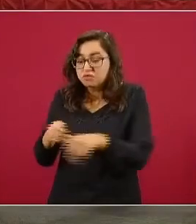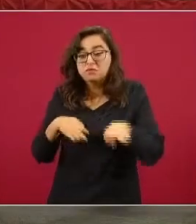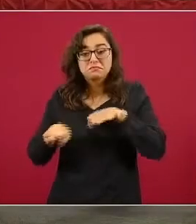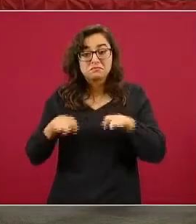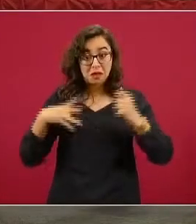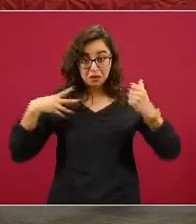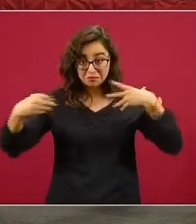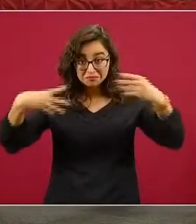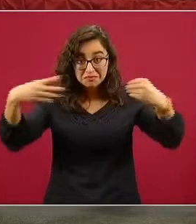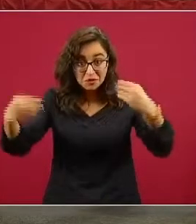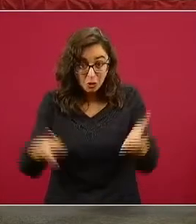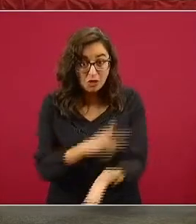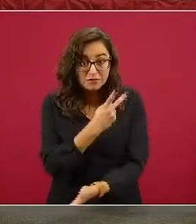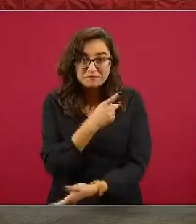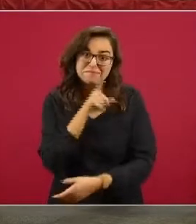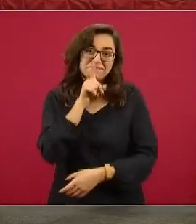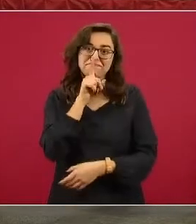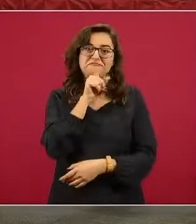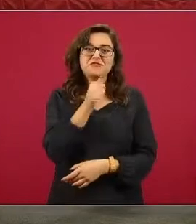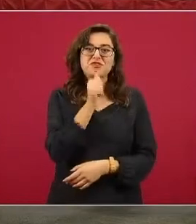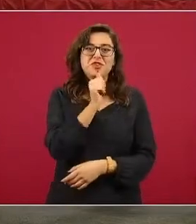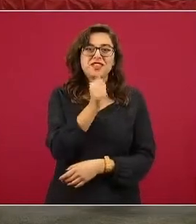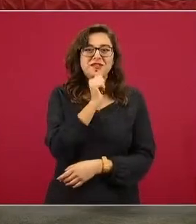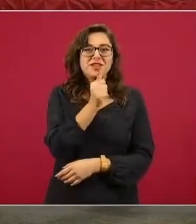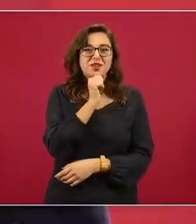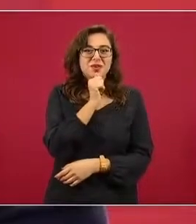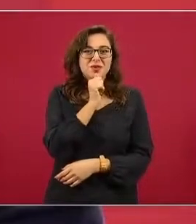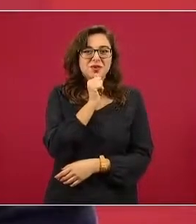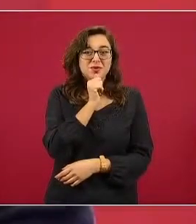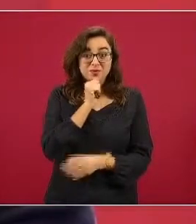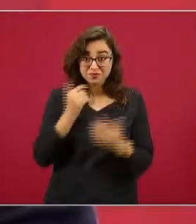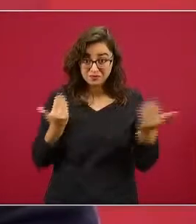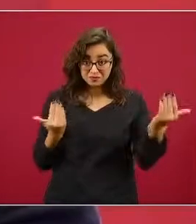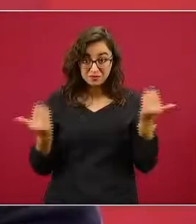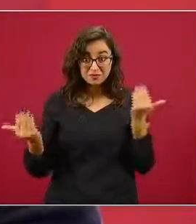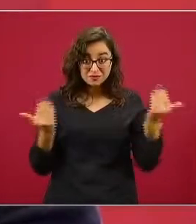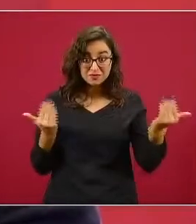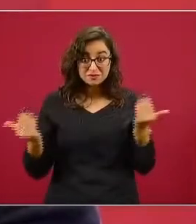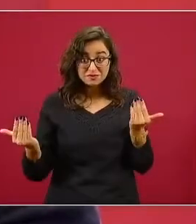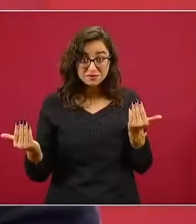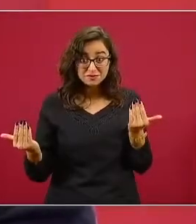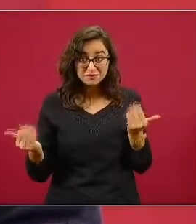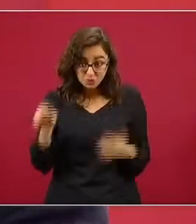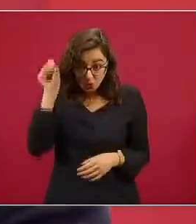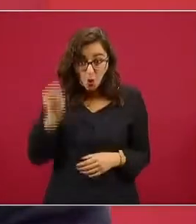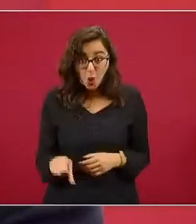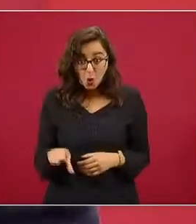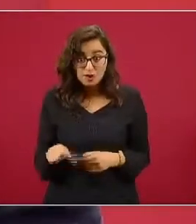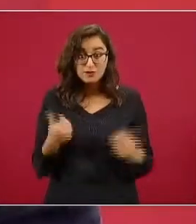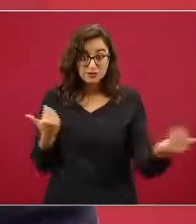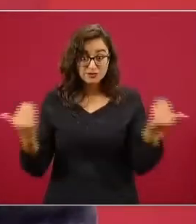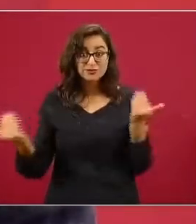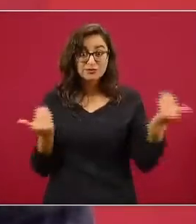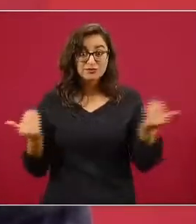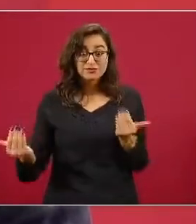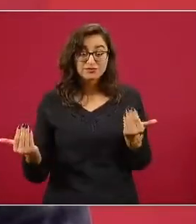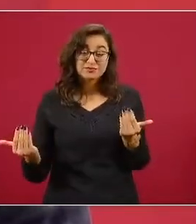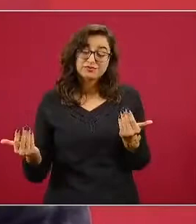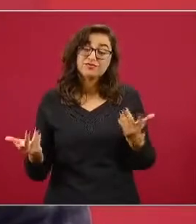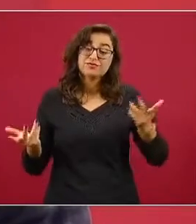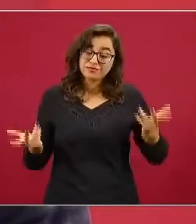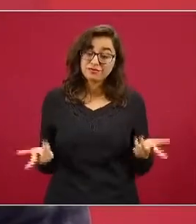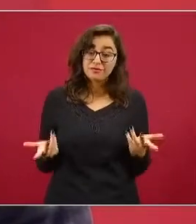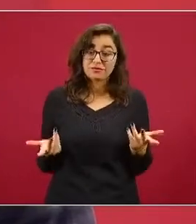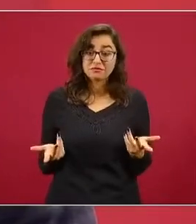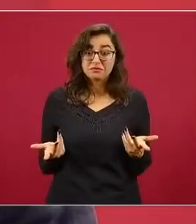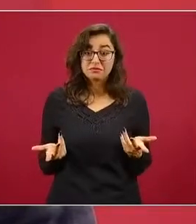todavía no tiene un rebrote. Entonces, si hoy comparáramos puntualmente esto, Quizá en esa visión